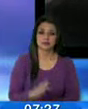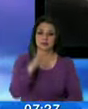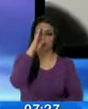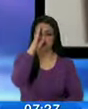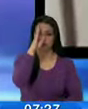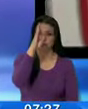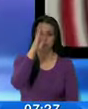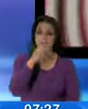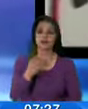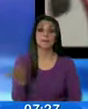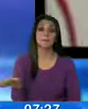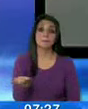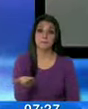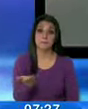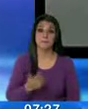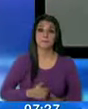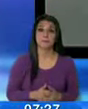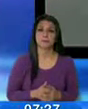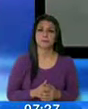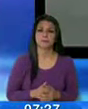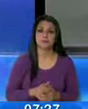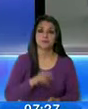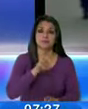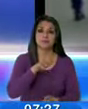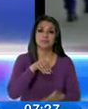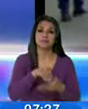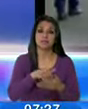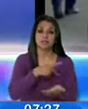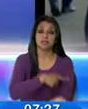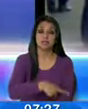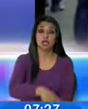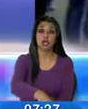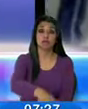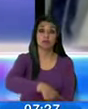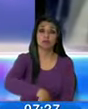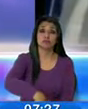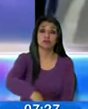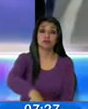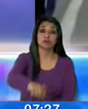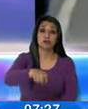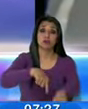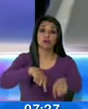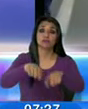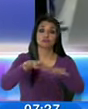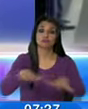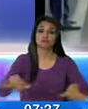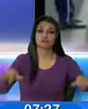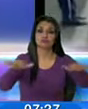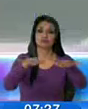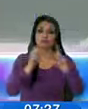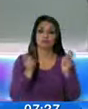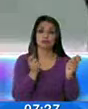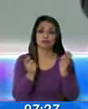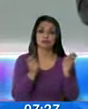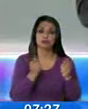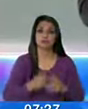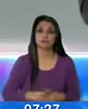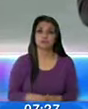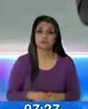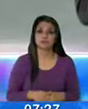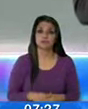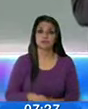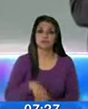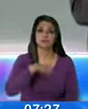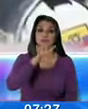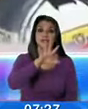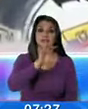a estar apostados en los 3.000 kilómetros de carreteras que mantenemos nosotros el control. Son aproximadamente